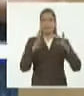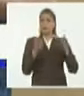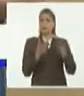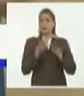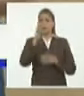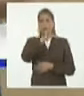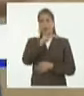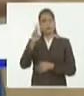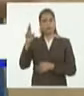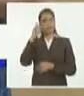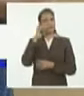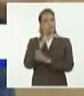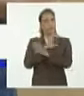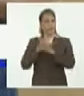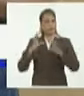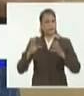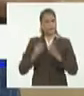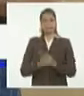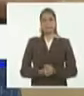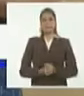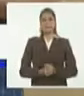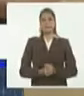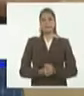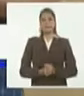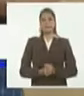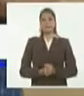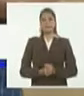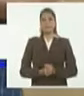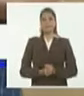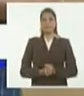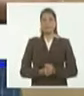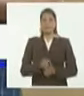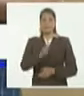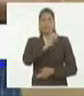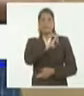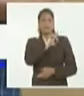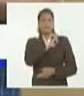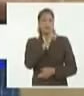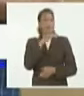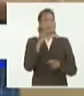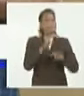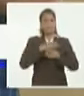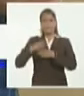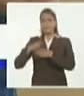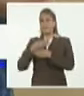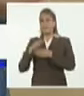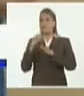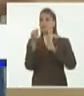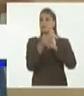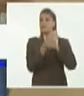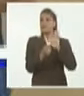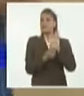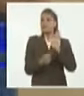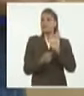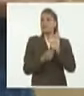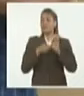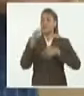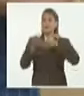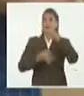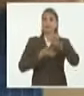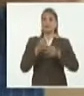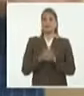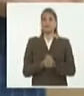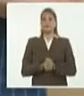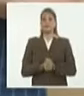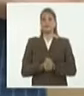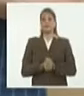en los científicos. Pero hay otra cantidad de razones que yo creo que hay que destacar. Esta vacuna